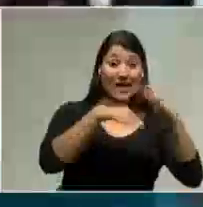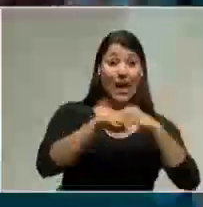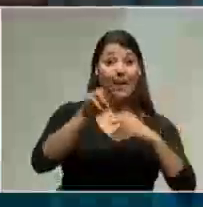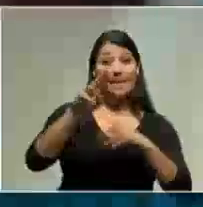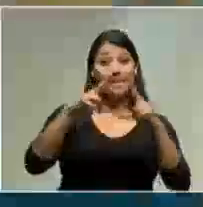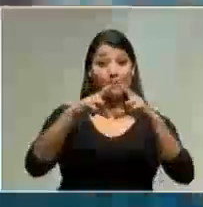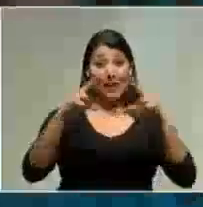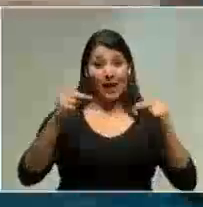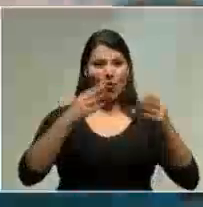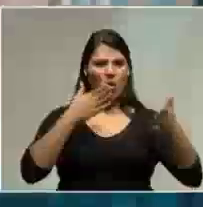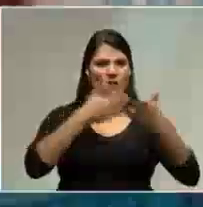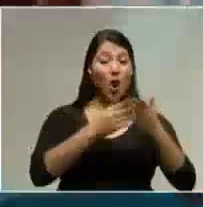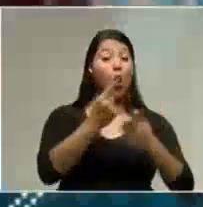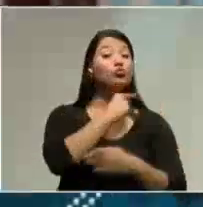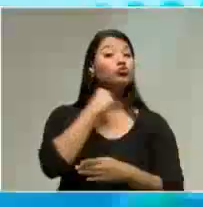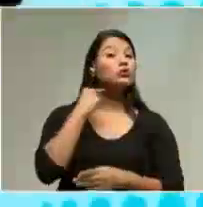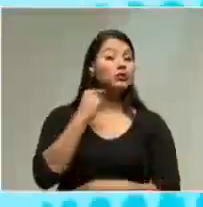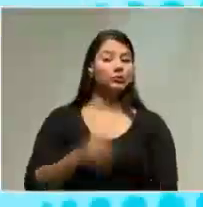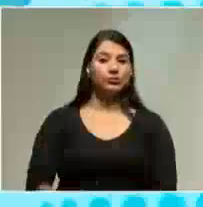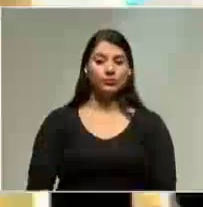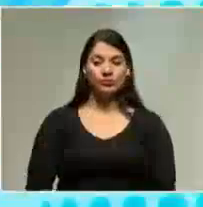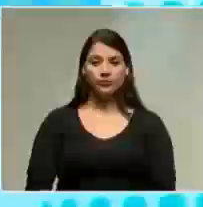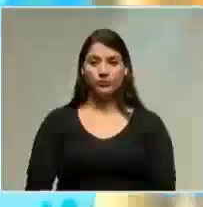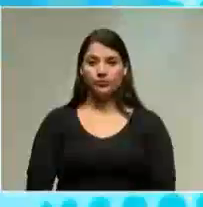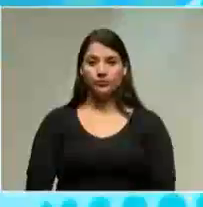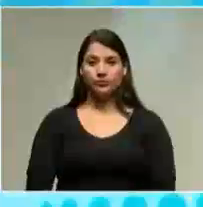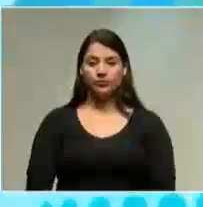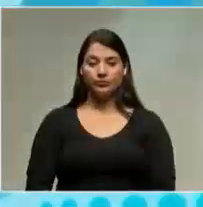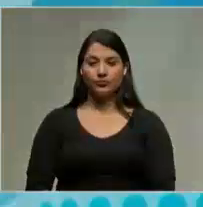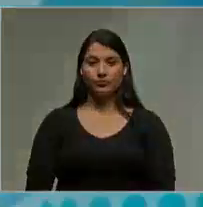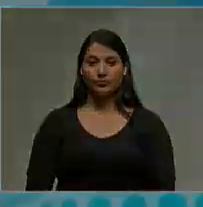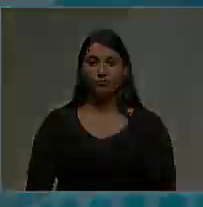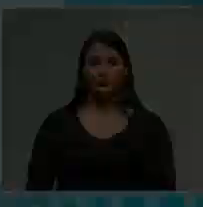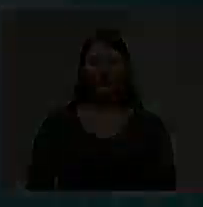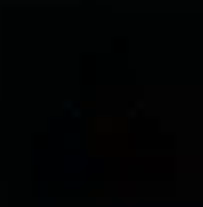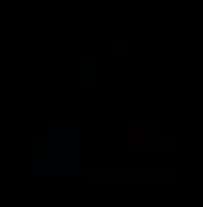Managua y golpearon a un sacerdote.